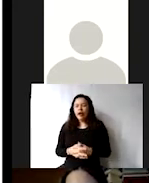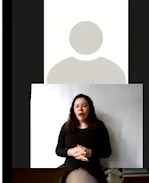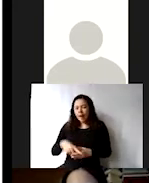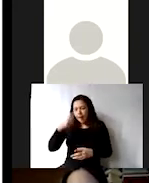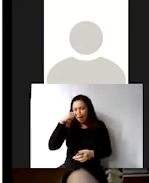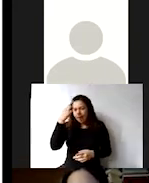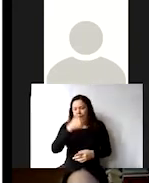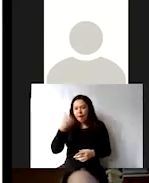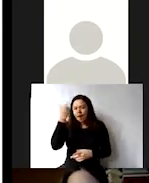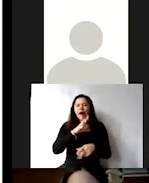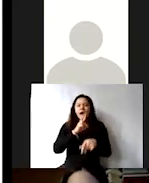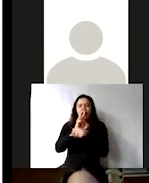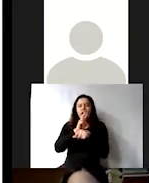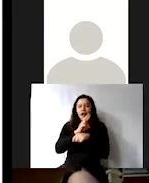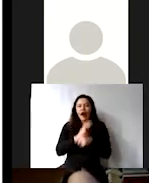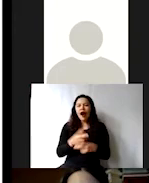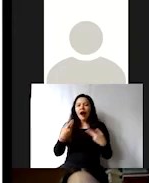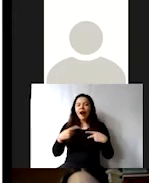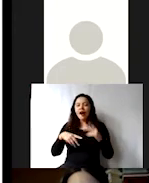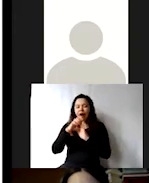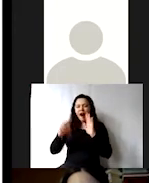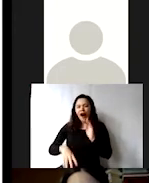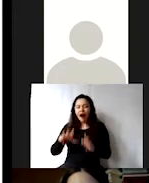revisión, de monitoreo. ¿Alguien tiene algún ejemplo?